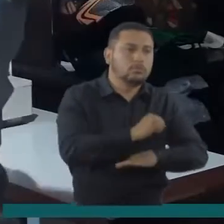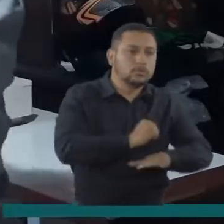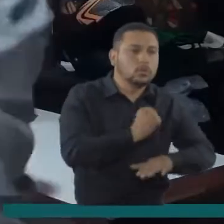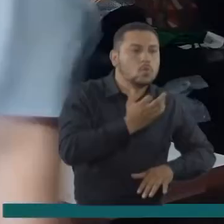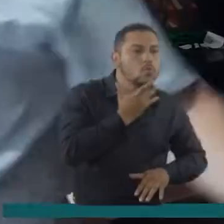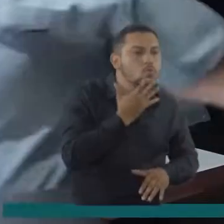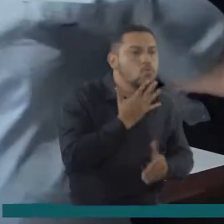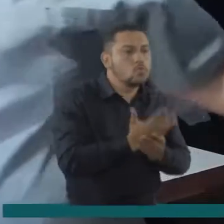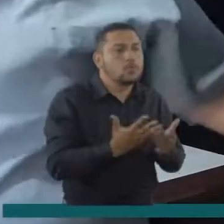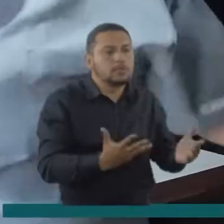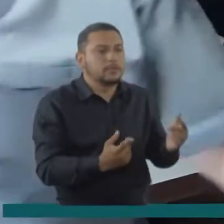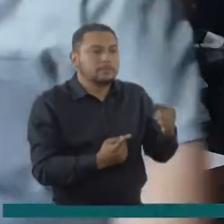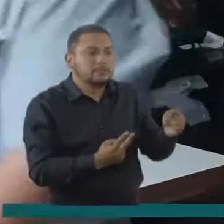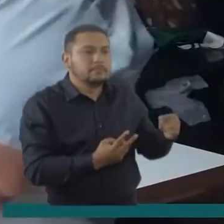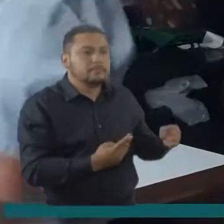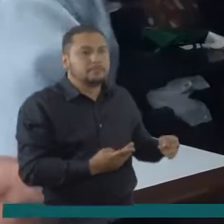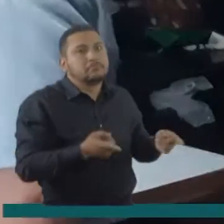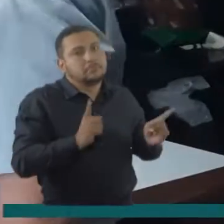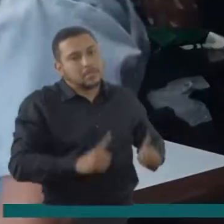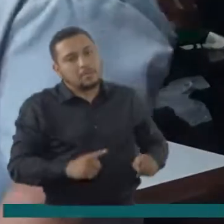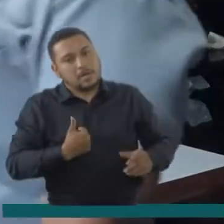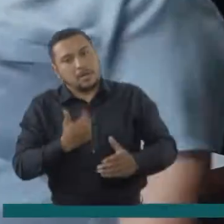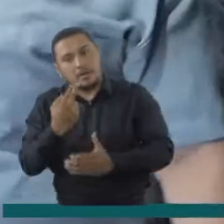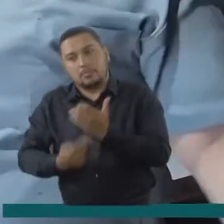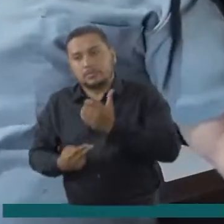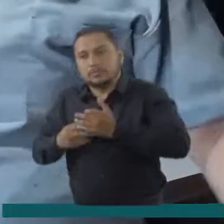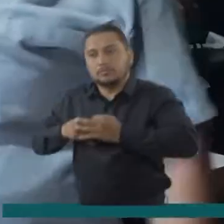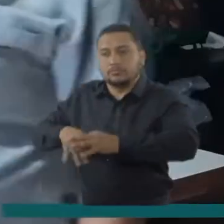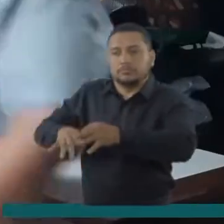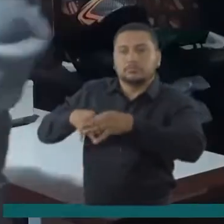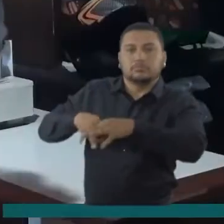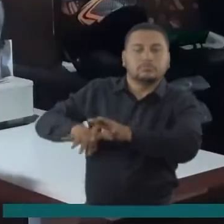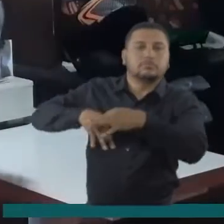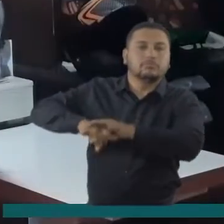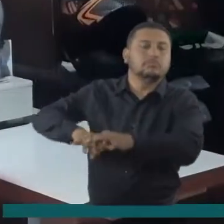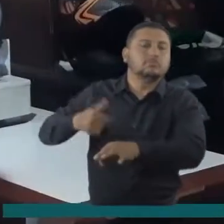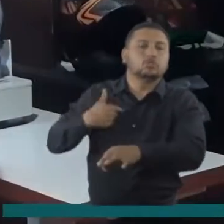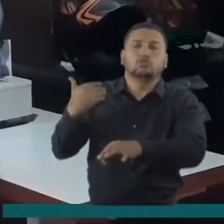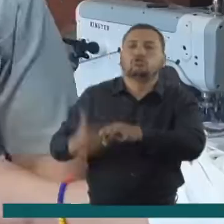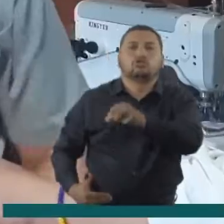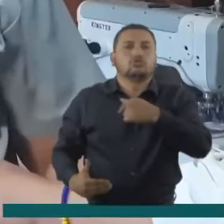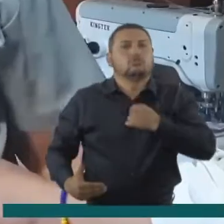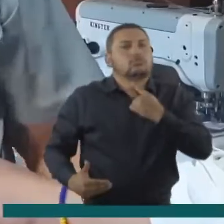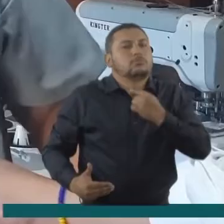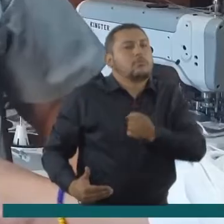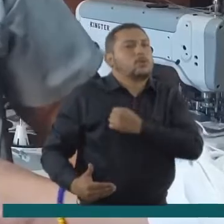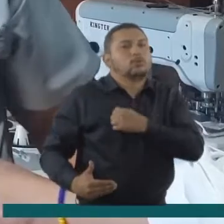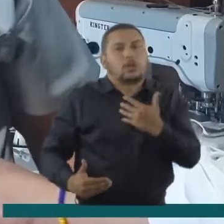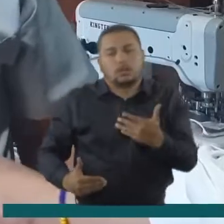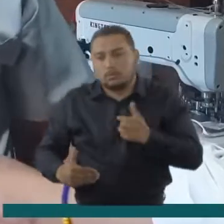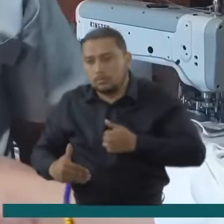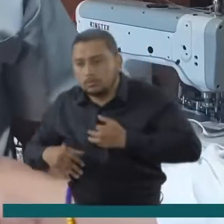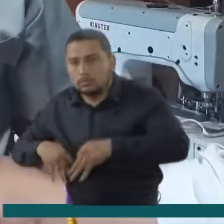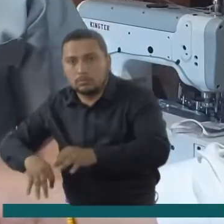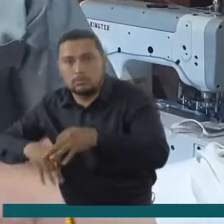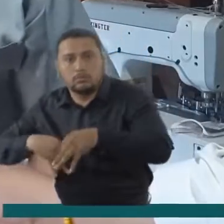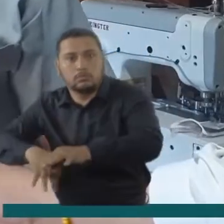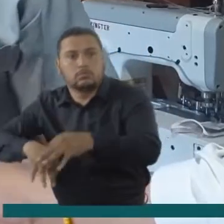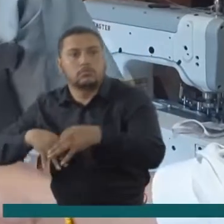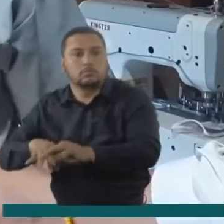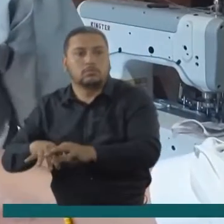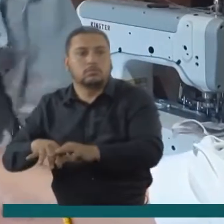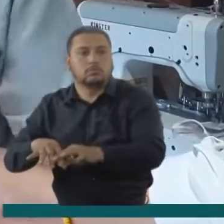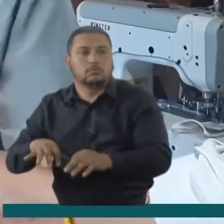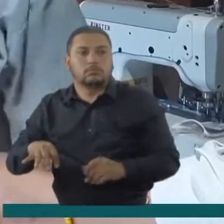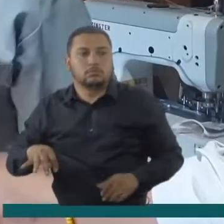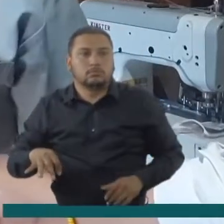Entonces también les jalo por ahí algo a la costura, porque me encanta la costura. Desde pequeñita pues había cosido cosas pequeñas, pero al